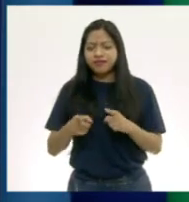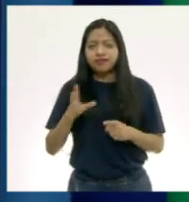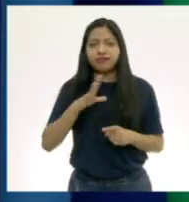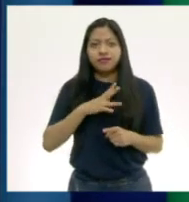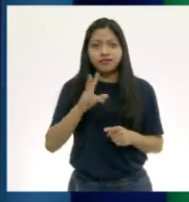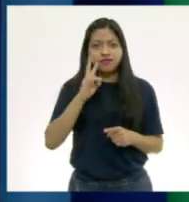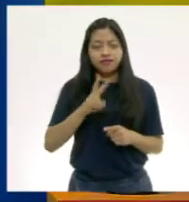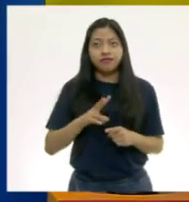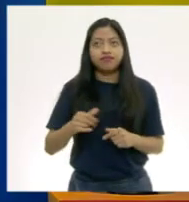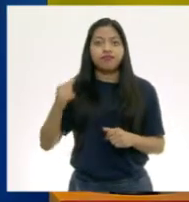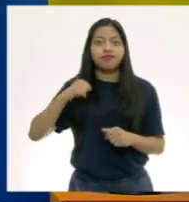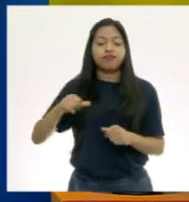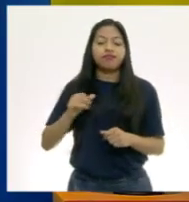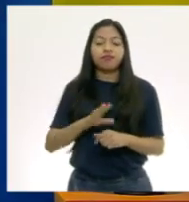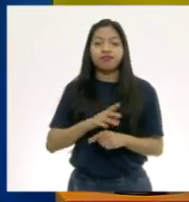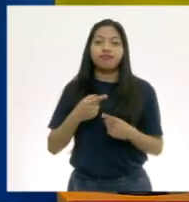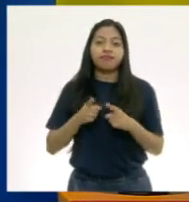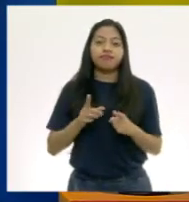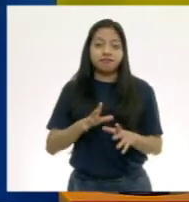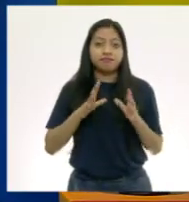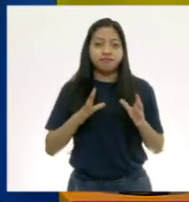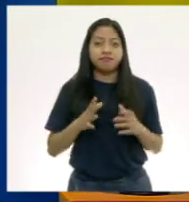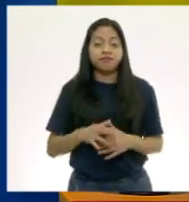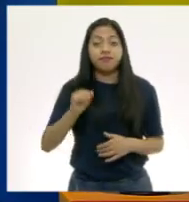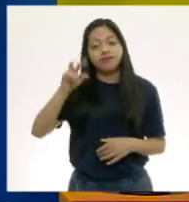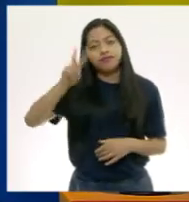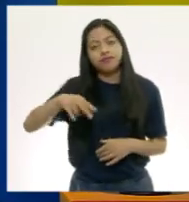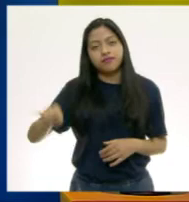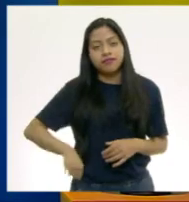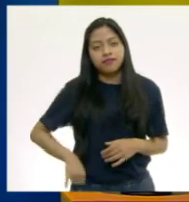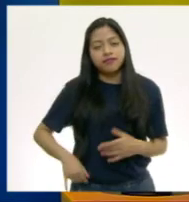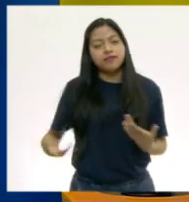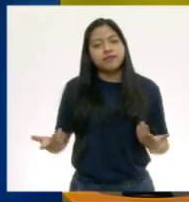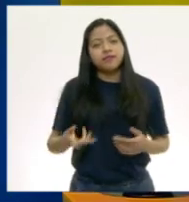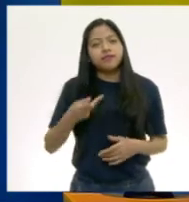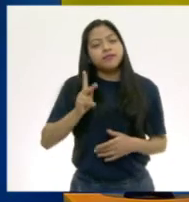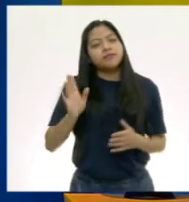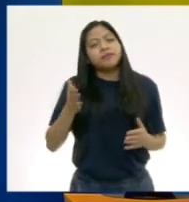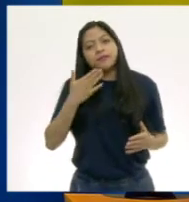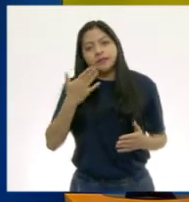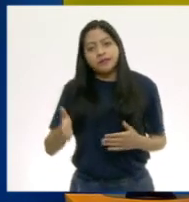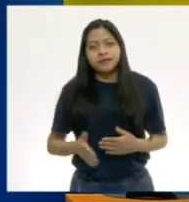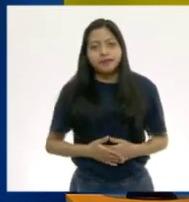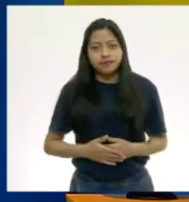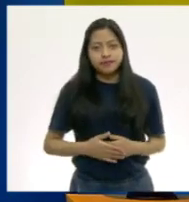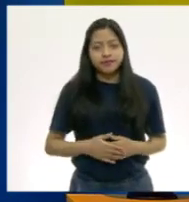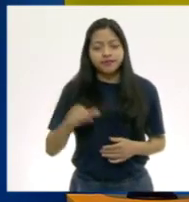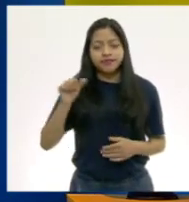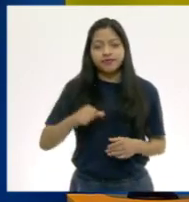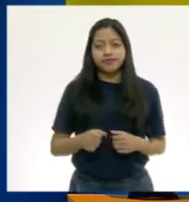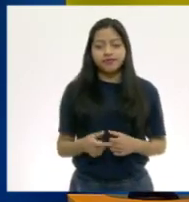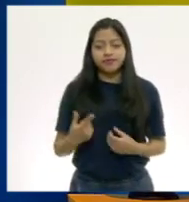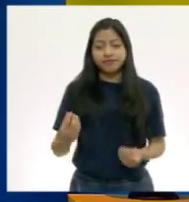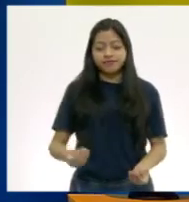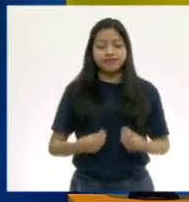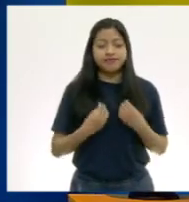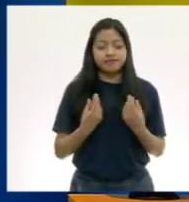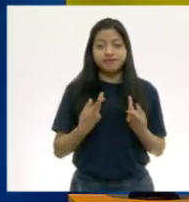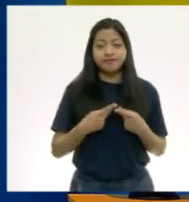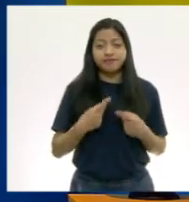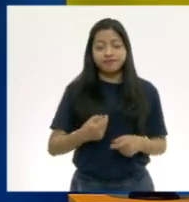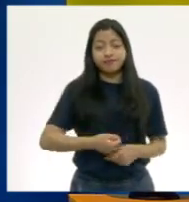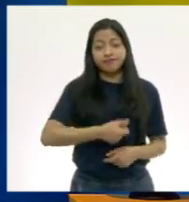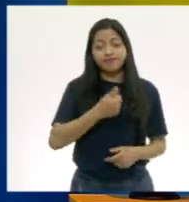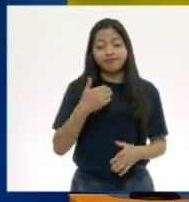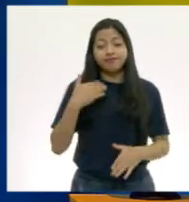vio en la antigüedad. Sí, la verdad es que es muy interesante. Pero bueno, esta civilización empezó a decaer a